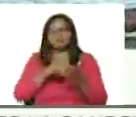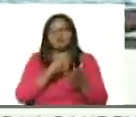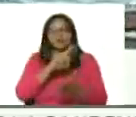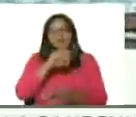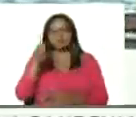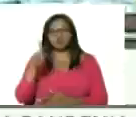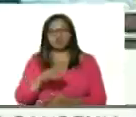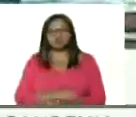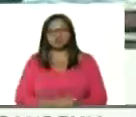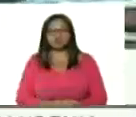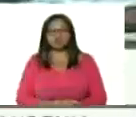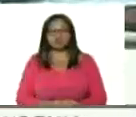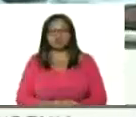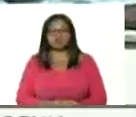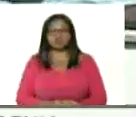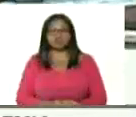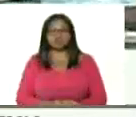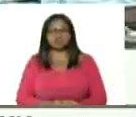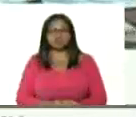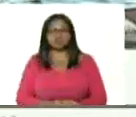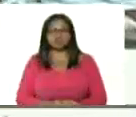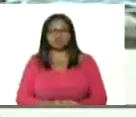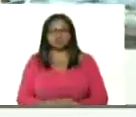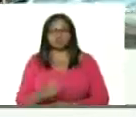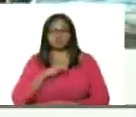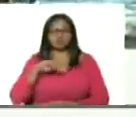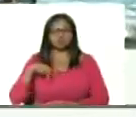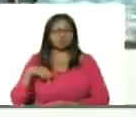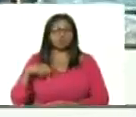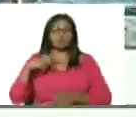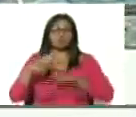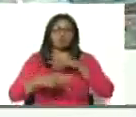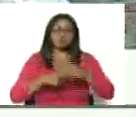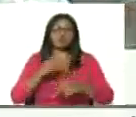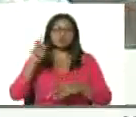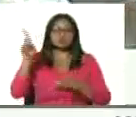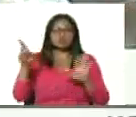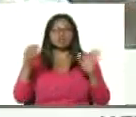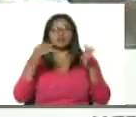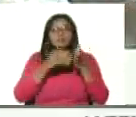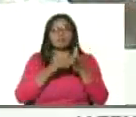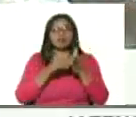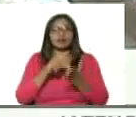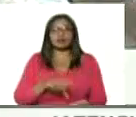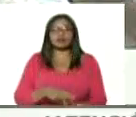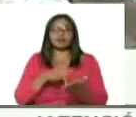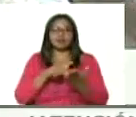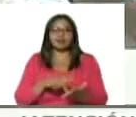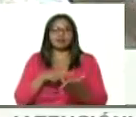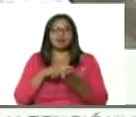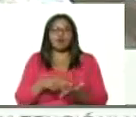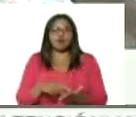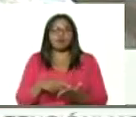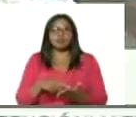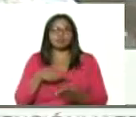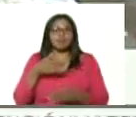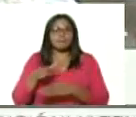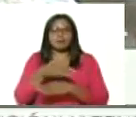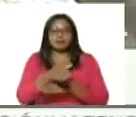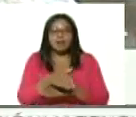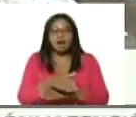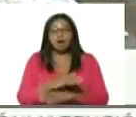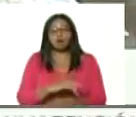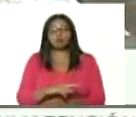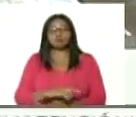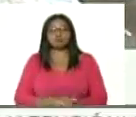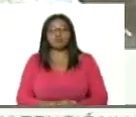2021, presidente, hemos producido 6.000 kilos de proteína pesquera, que ahí beneficiamos a